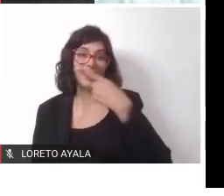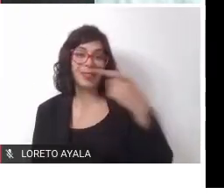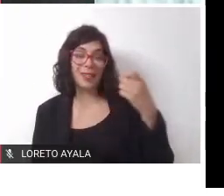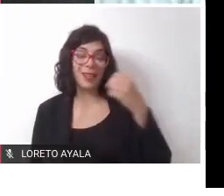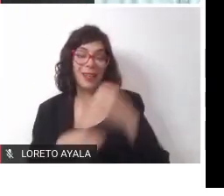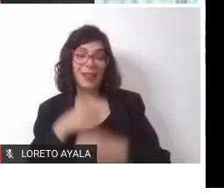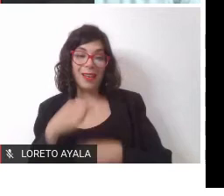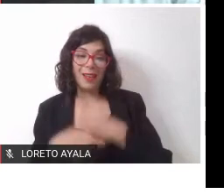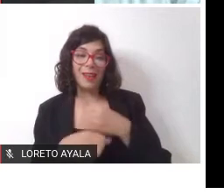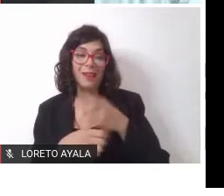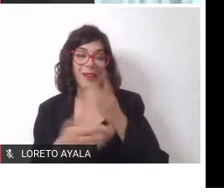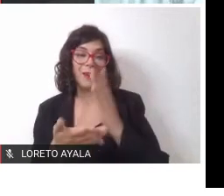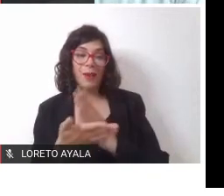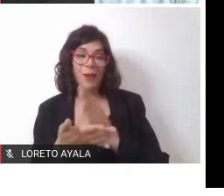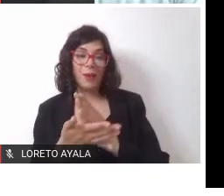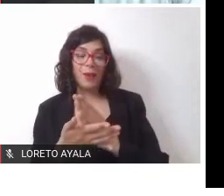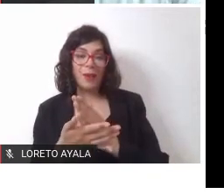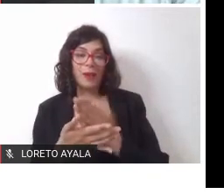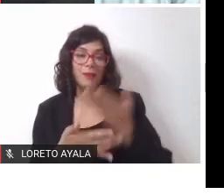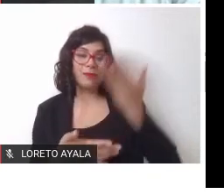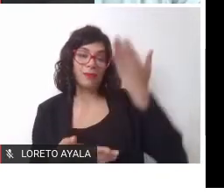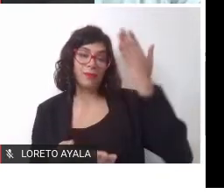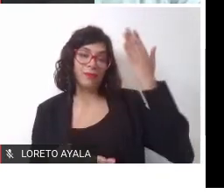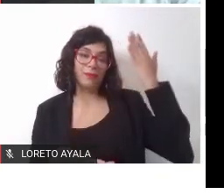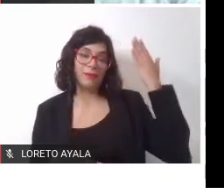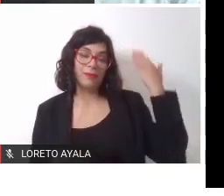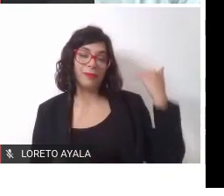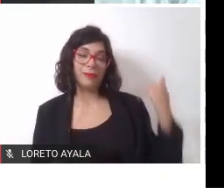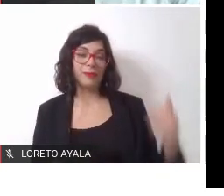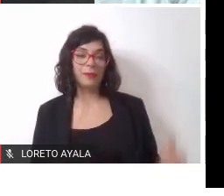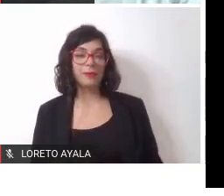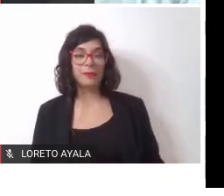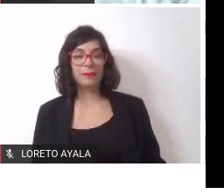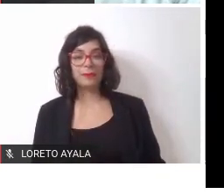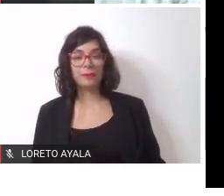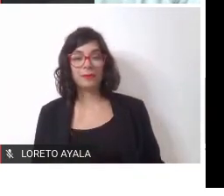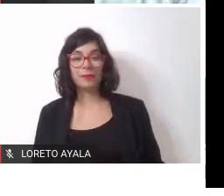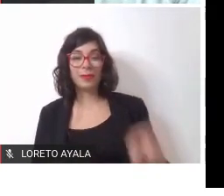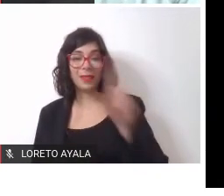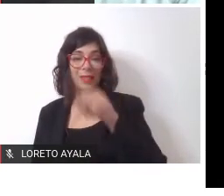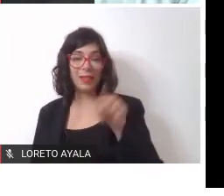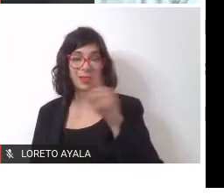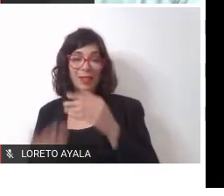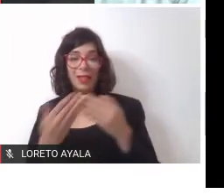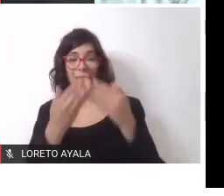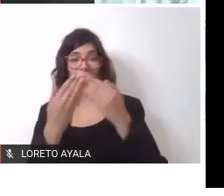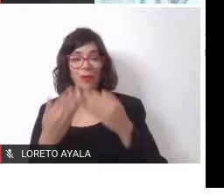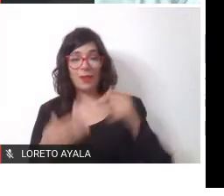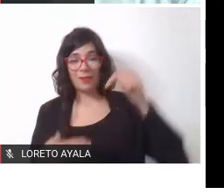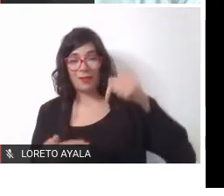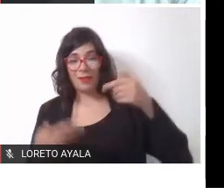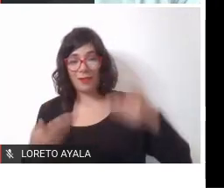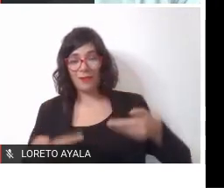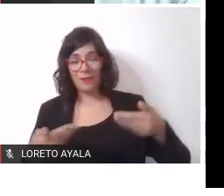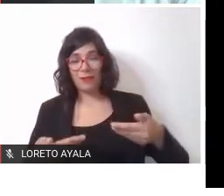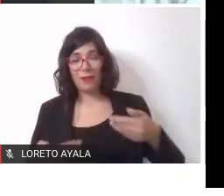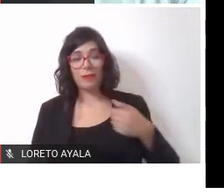escuela. Estos son alumnos del pasado. Estos son alumnos de hoy. Y yo